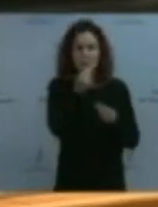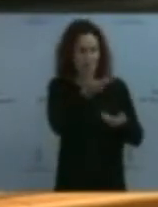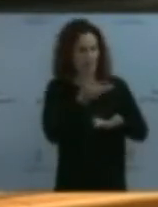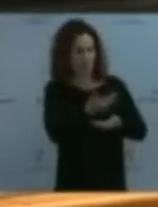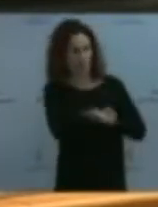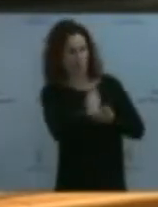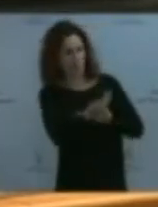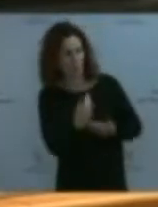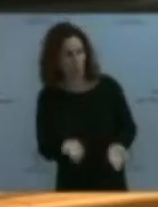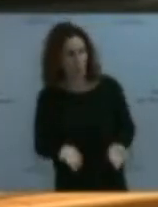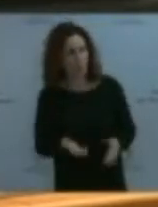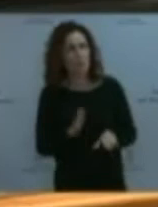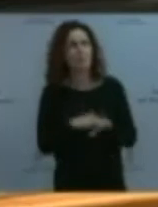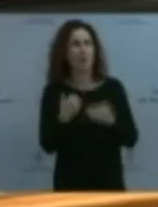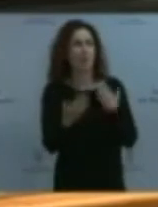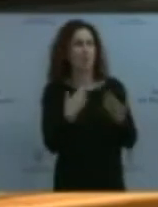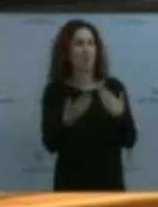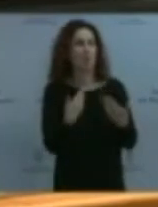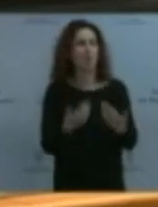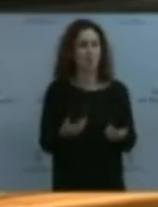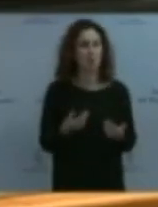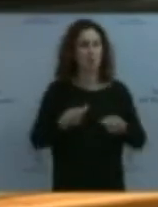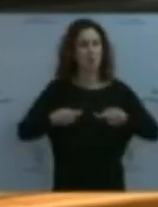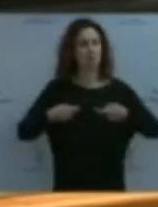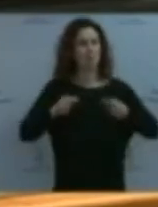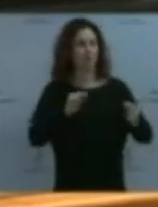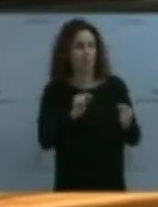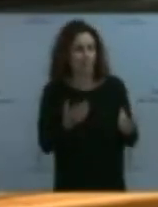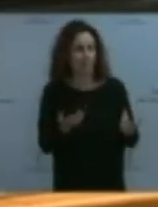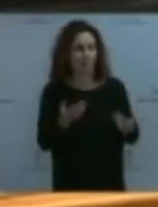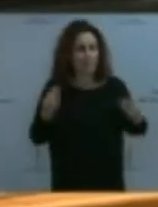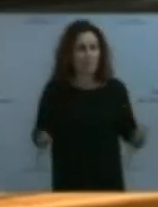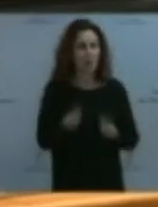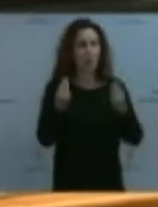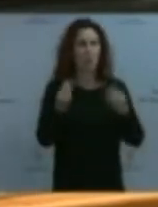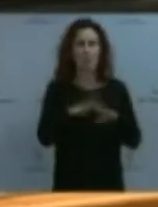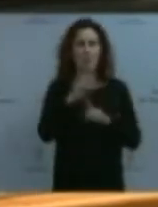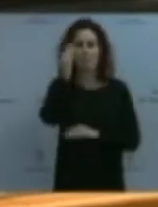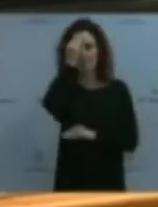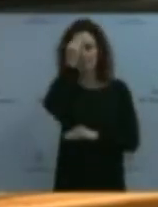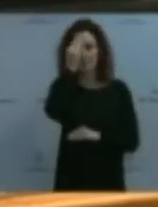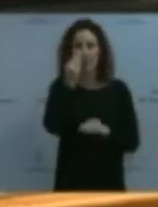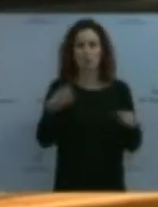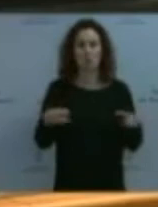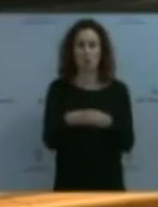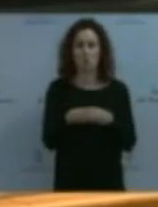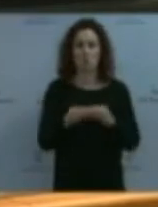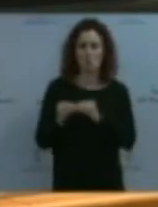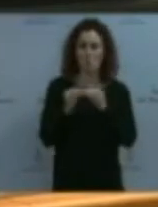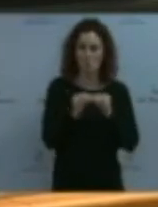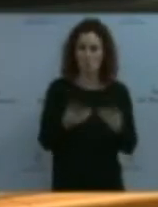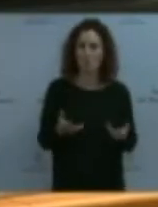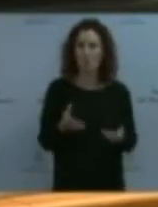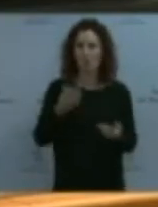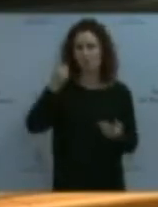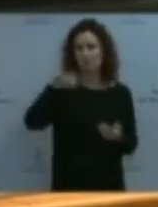que sean a debatir, a mejorar, a pensar de una forma común, porque también estamos convencidos de que Perlora, la ciudad residencial,